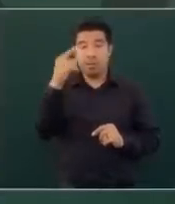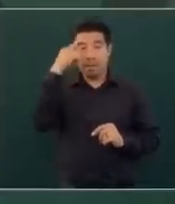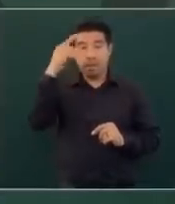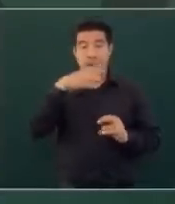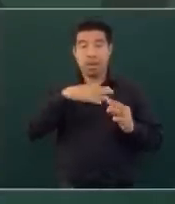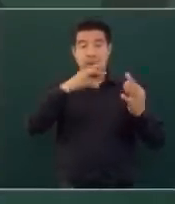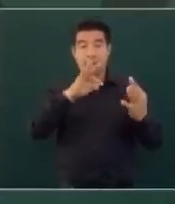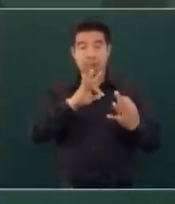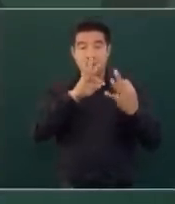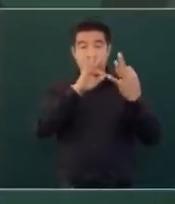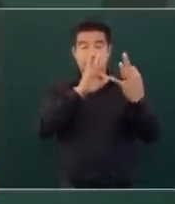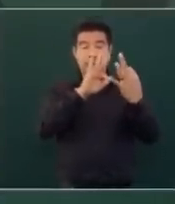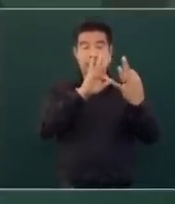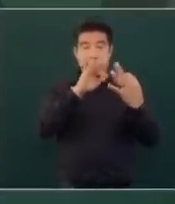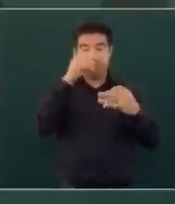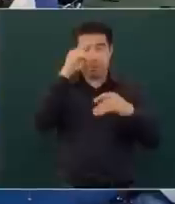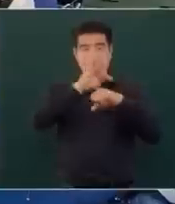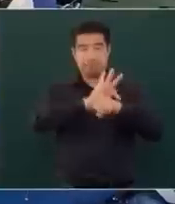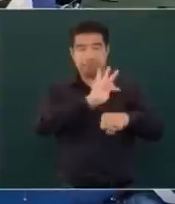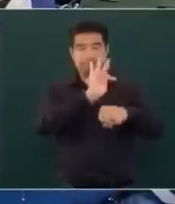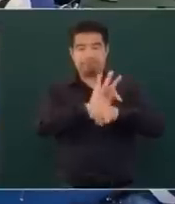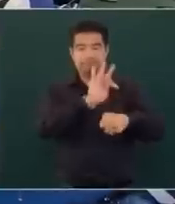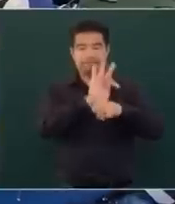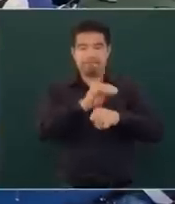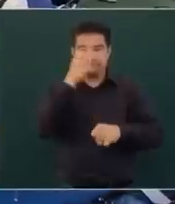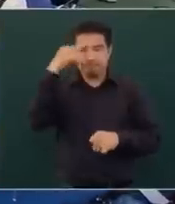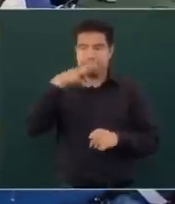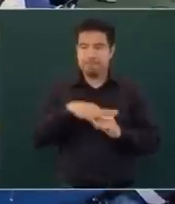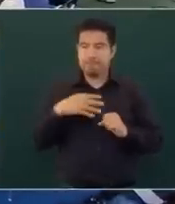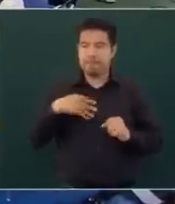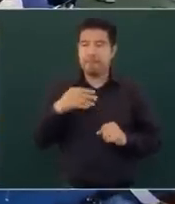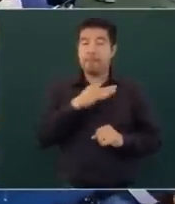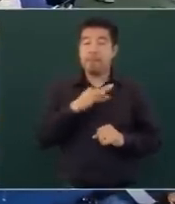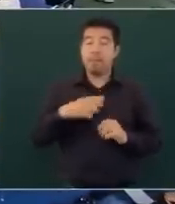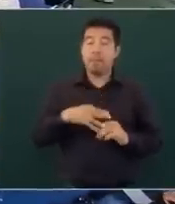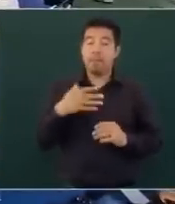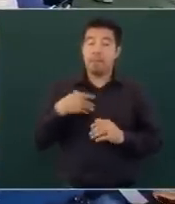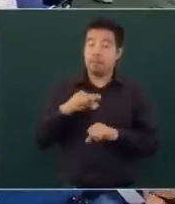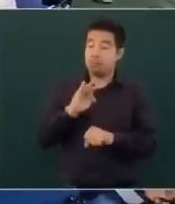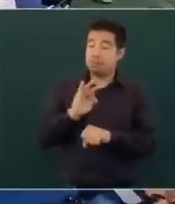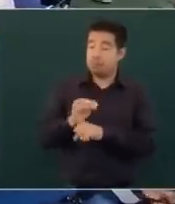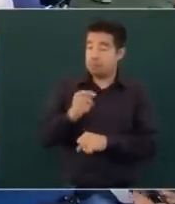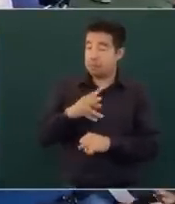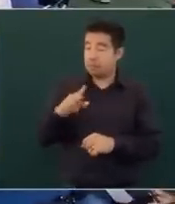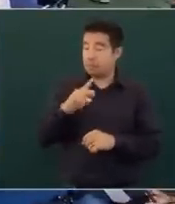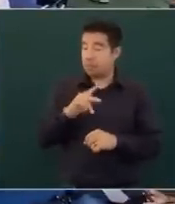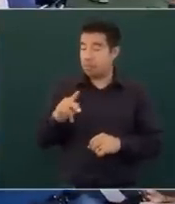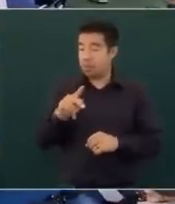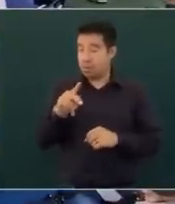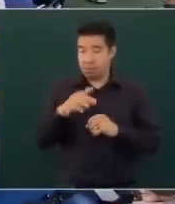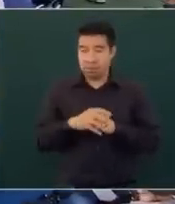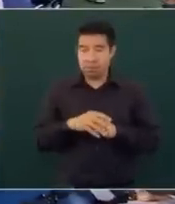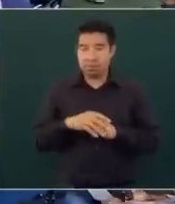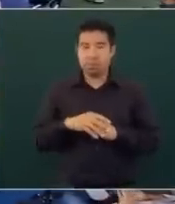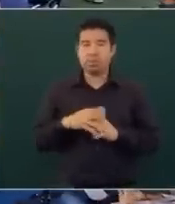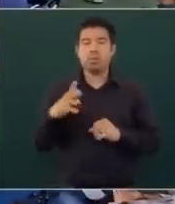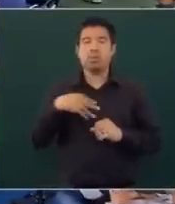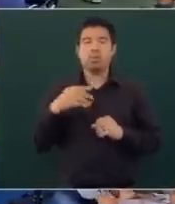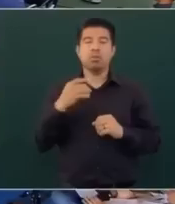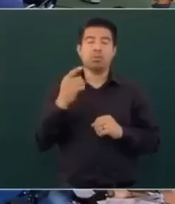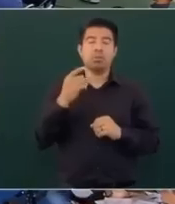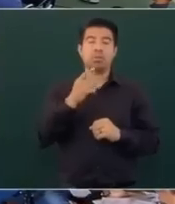defiendan y protejan al pueblo, que no estén al servicio de la delincuencia de cuello